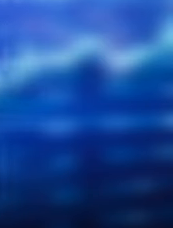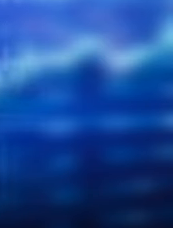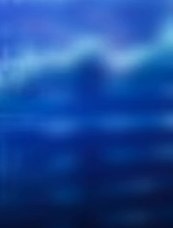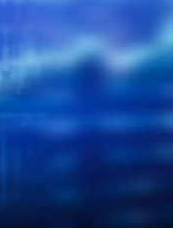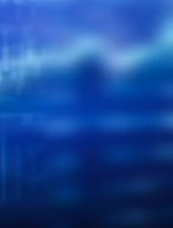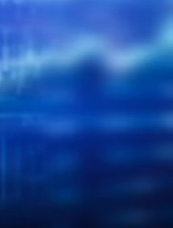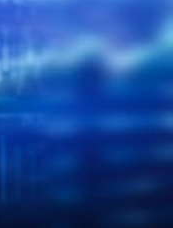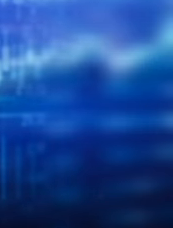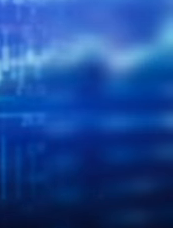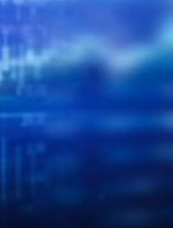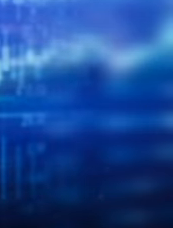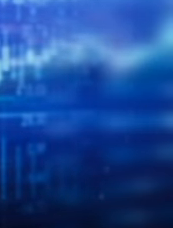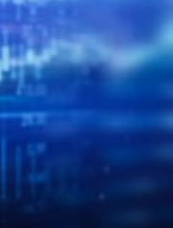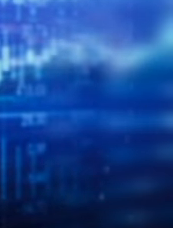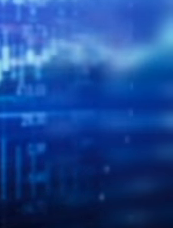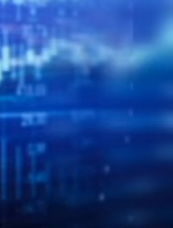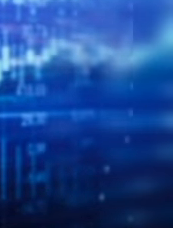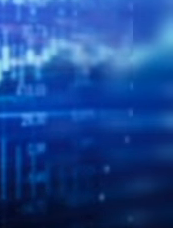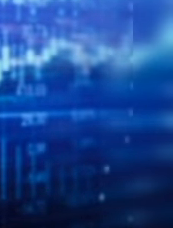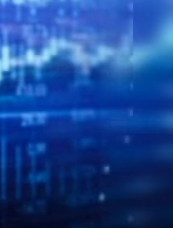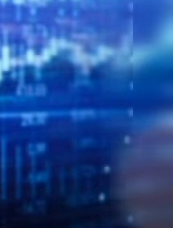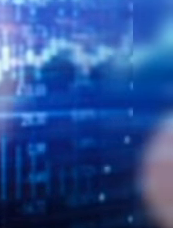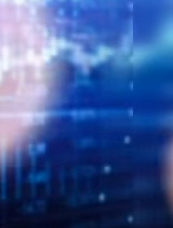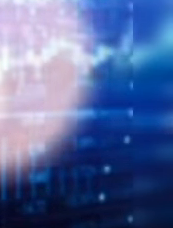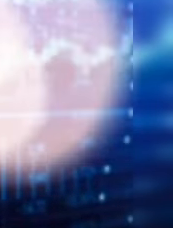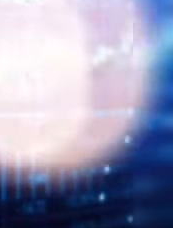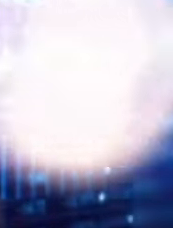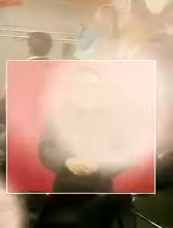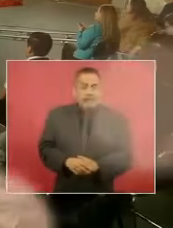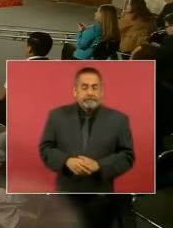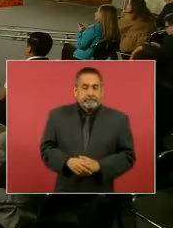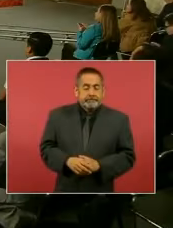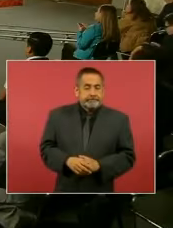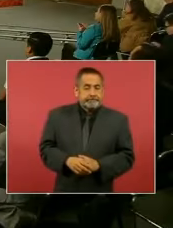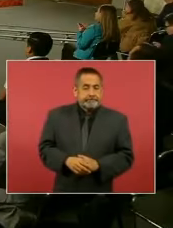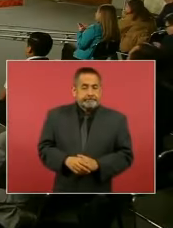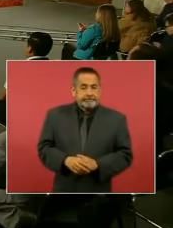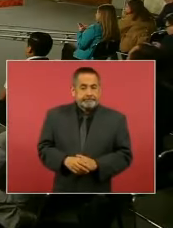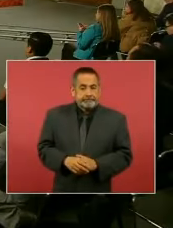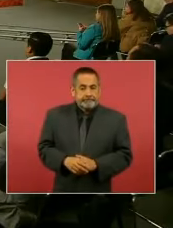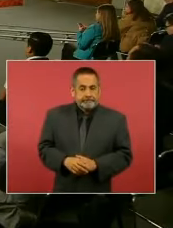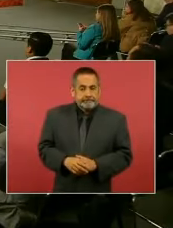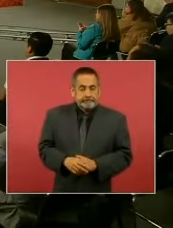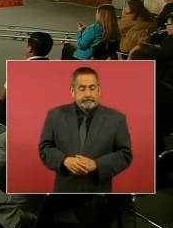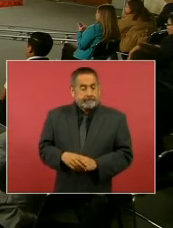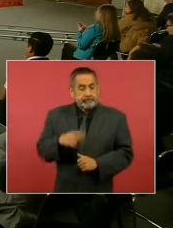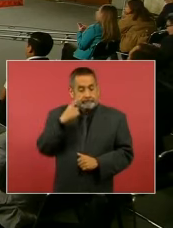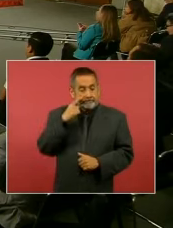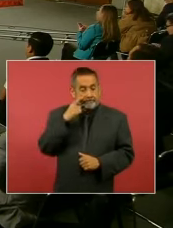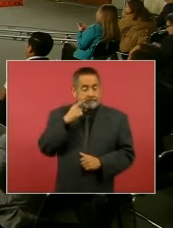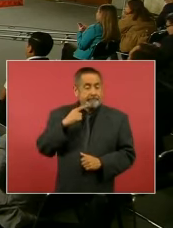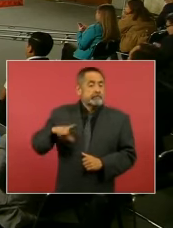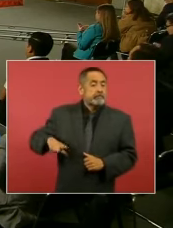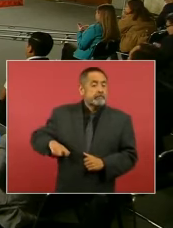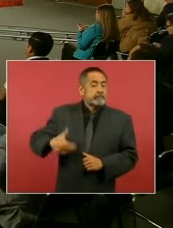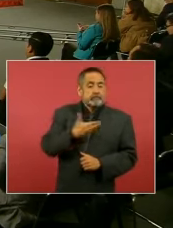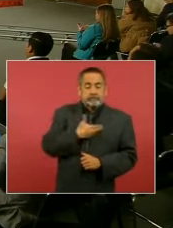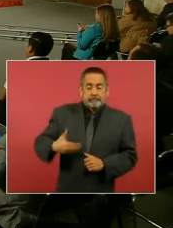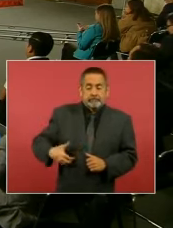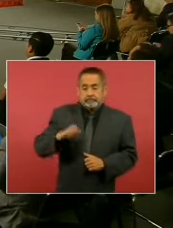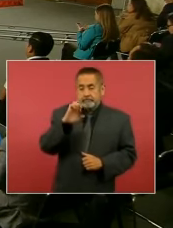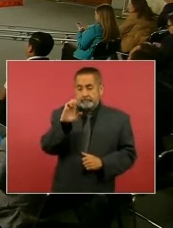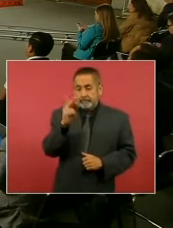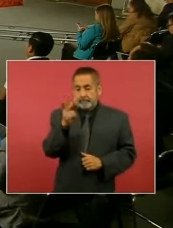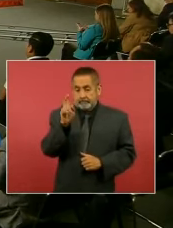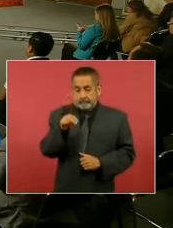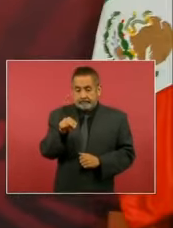del 2023, según cifras preliminares del INEGI. Lo invitamos a que visite nuestra sección de opinión y lea Yo Campesino de Miguel Ángel